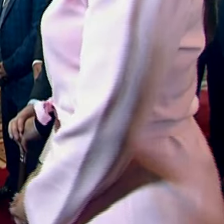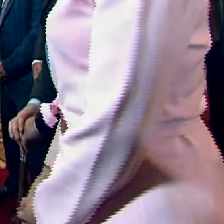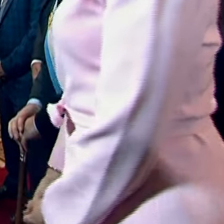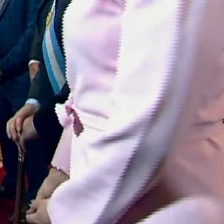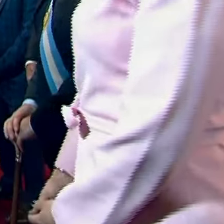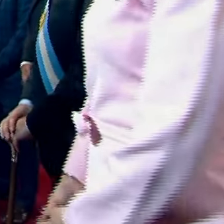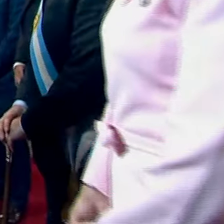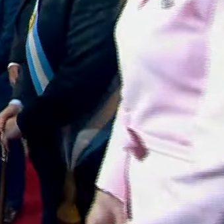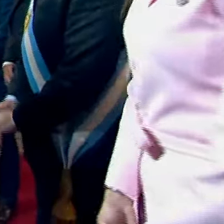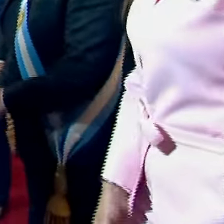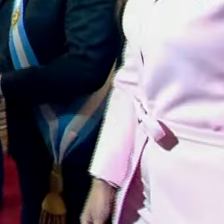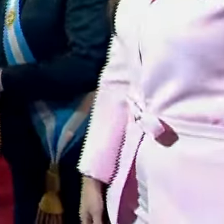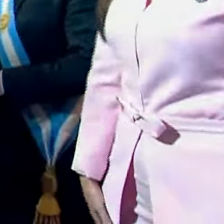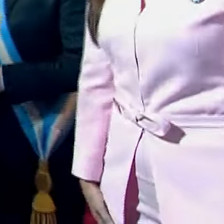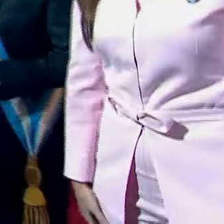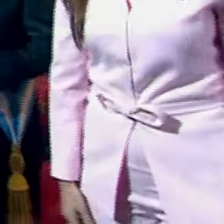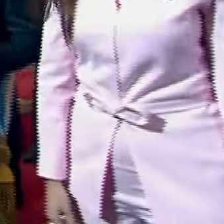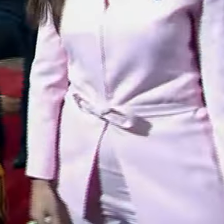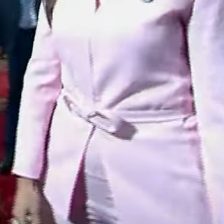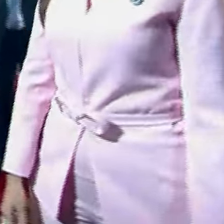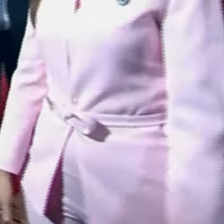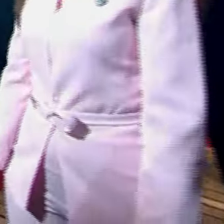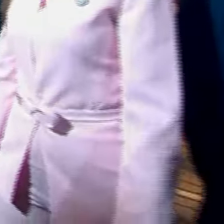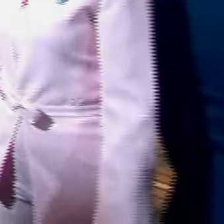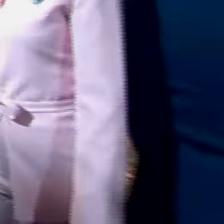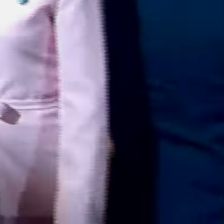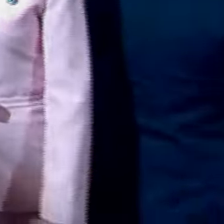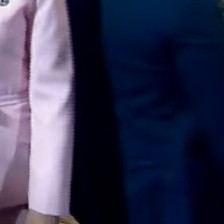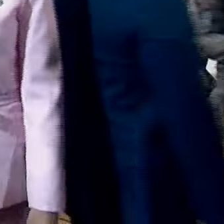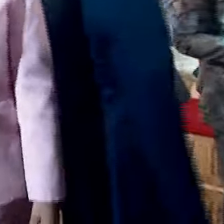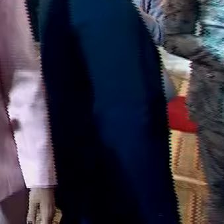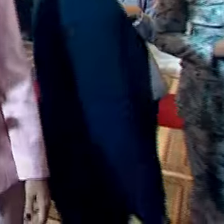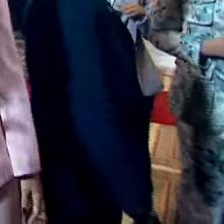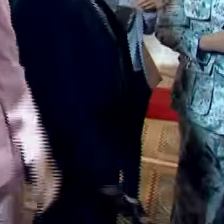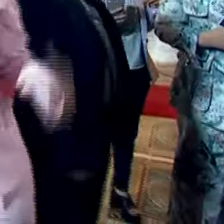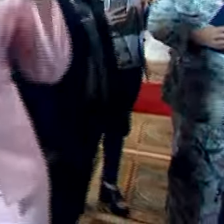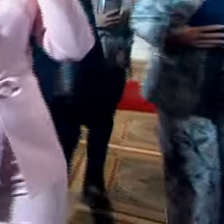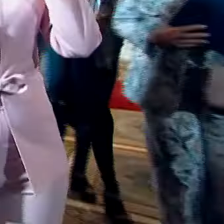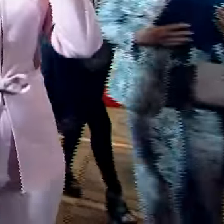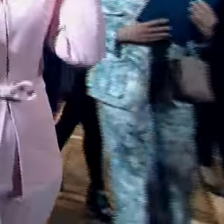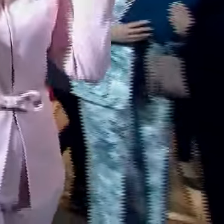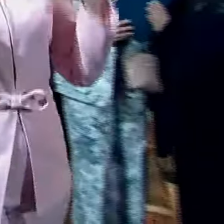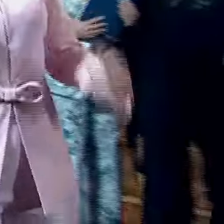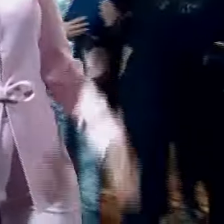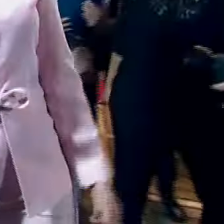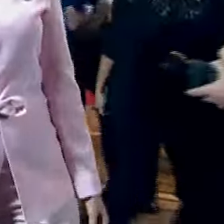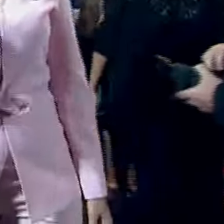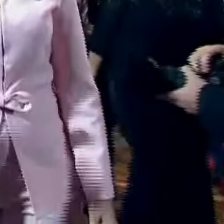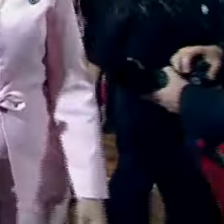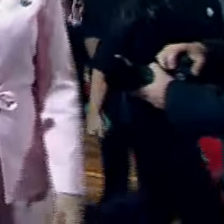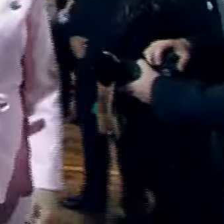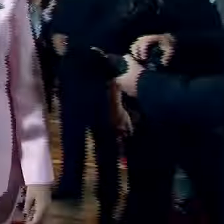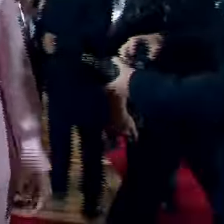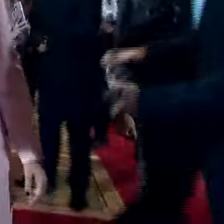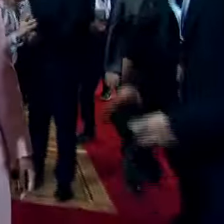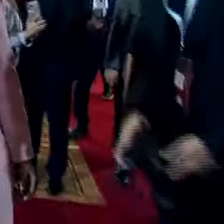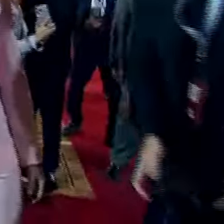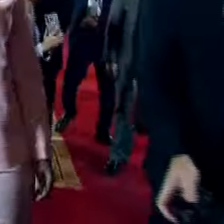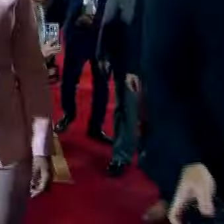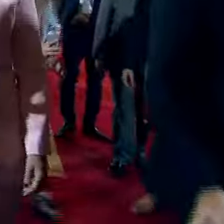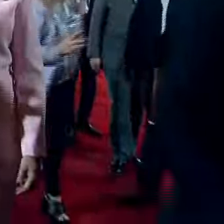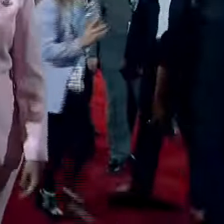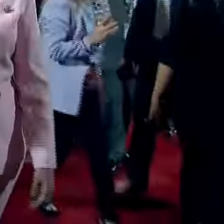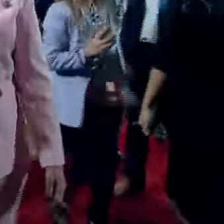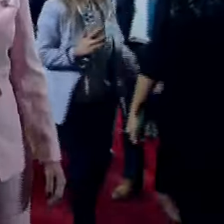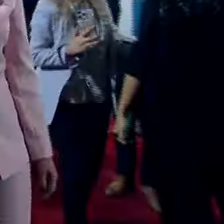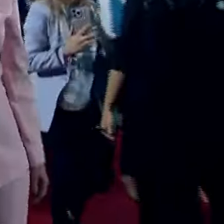Este ejemplar históricamente se exhibe únicamente en la apertura de las sesiones